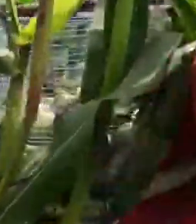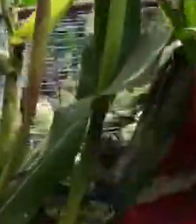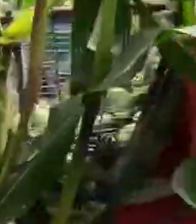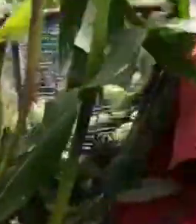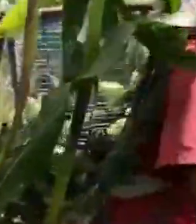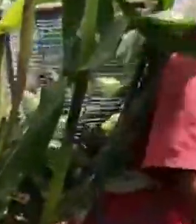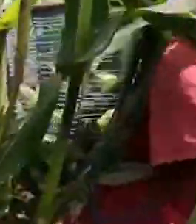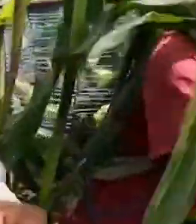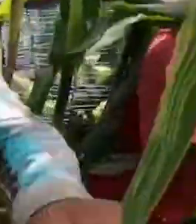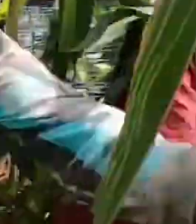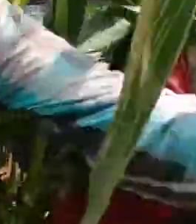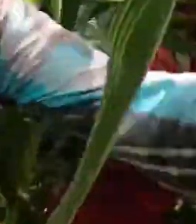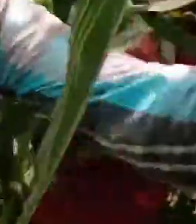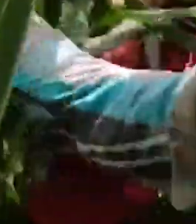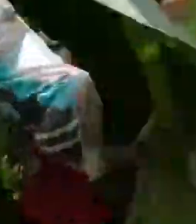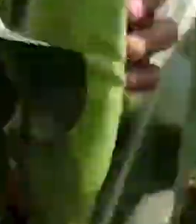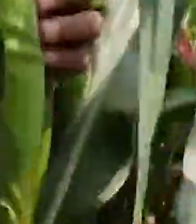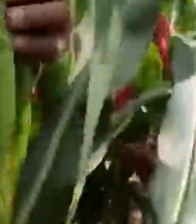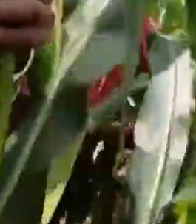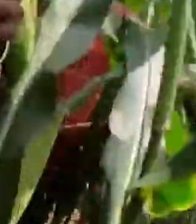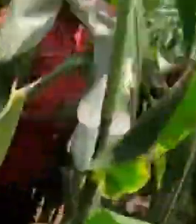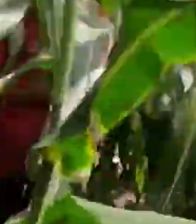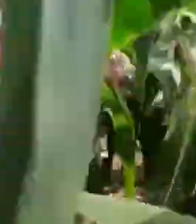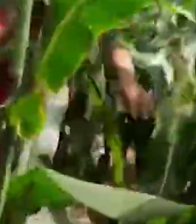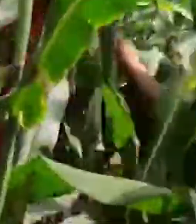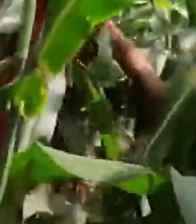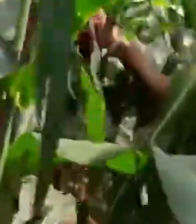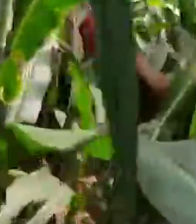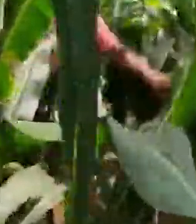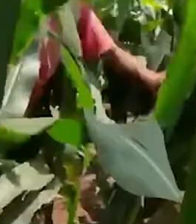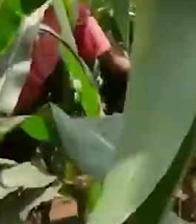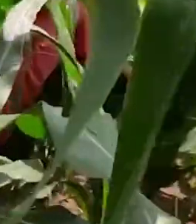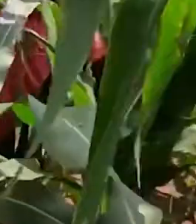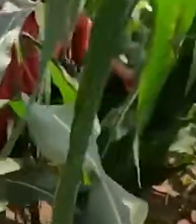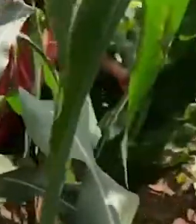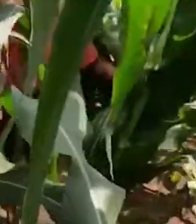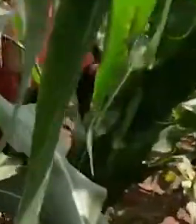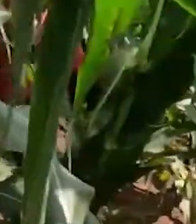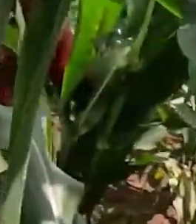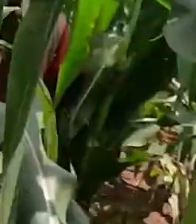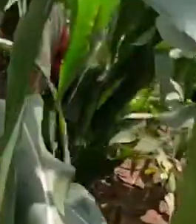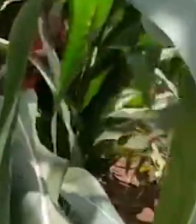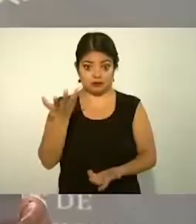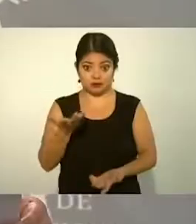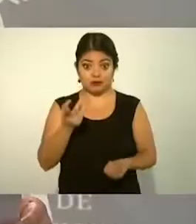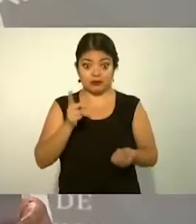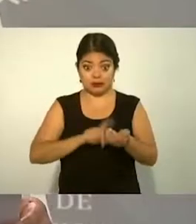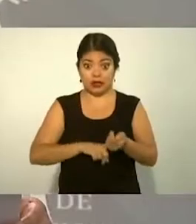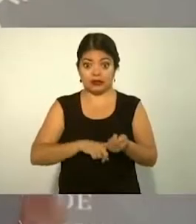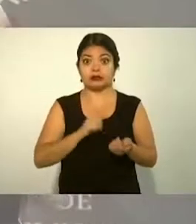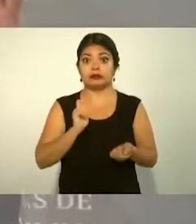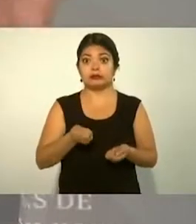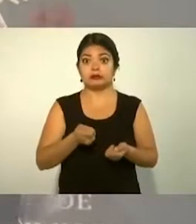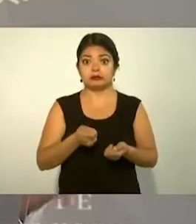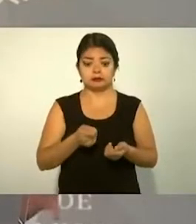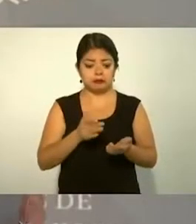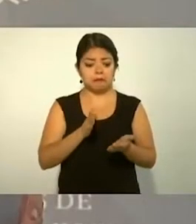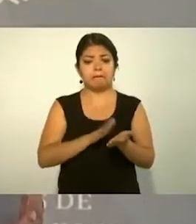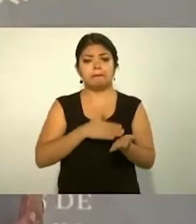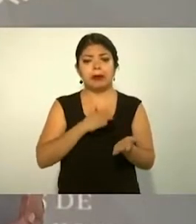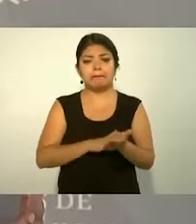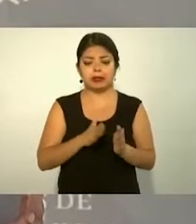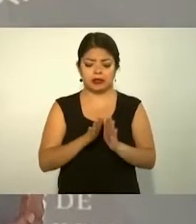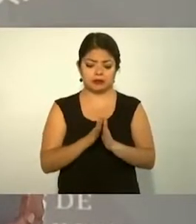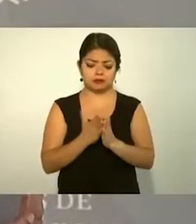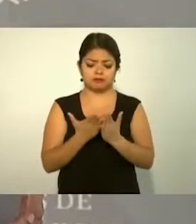hagamos conciencia. Vamos a editar un folleto, una historieta